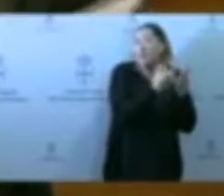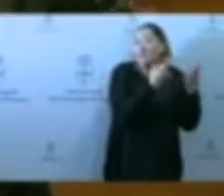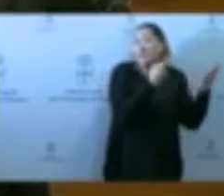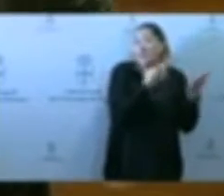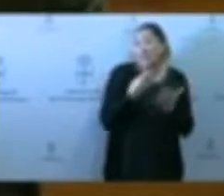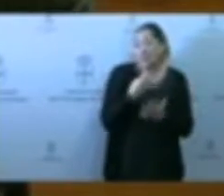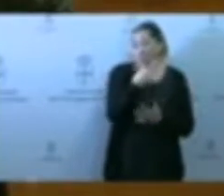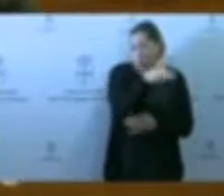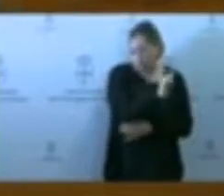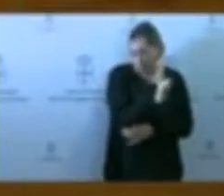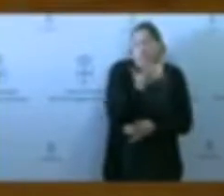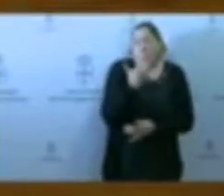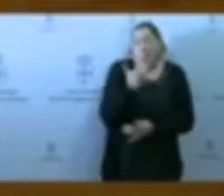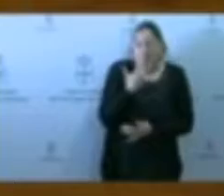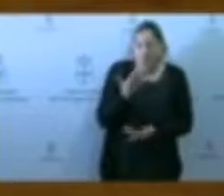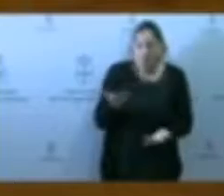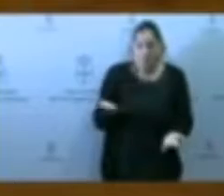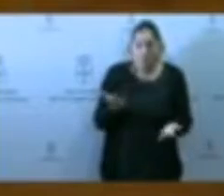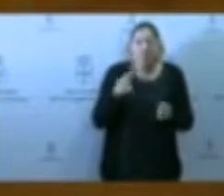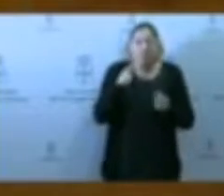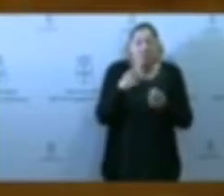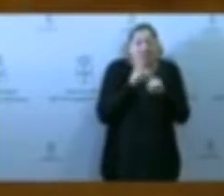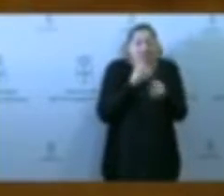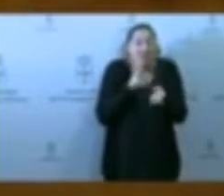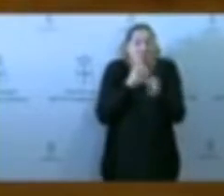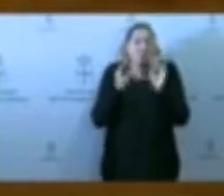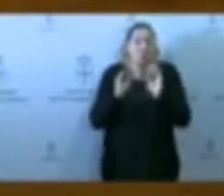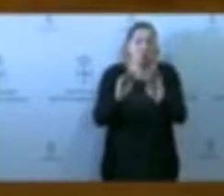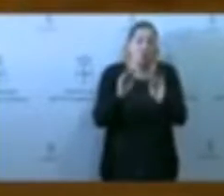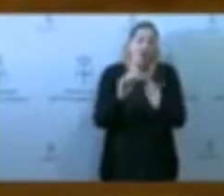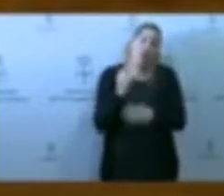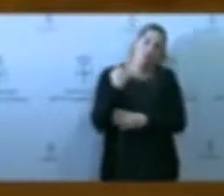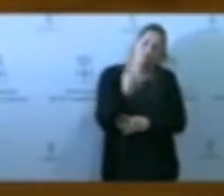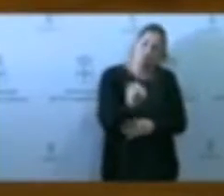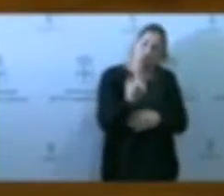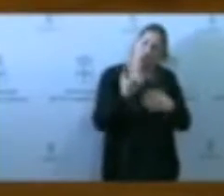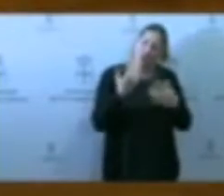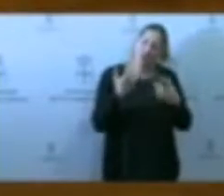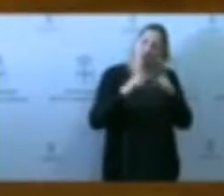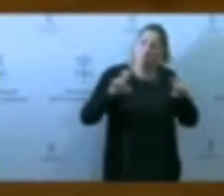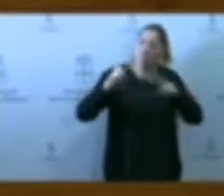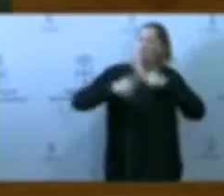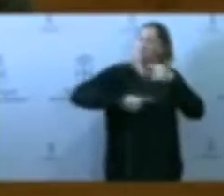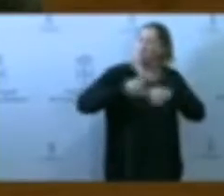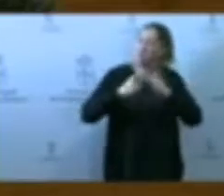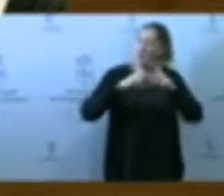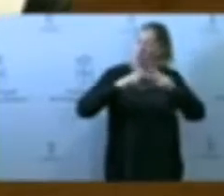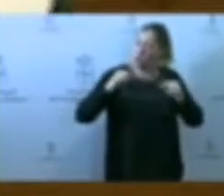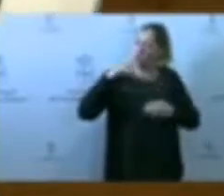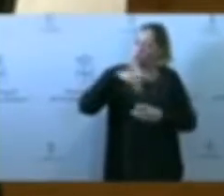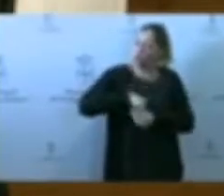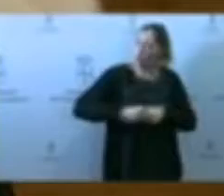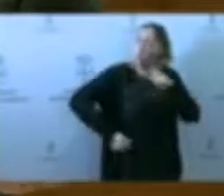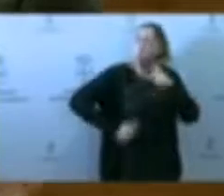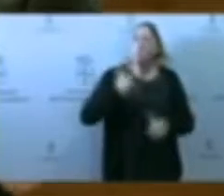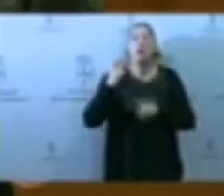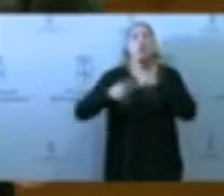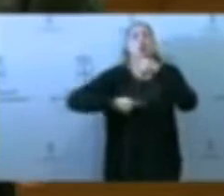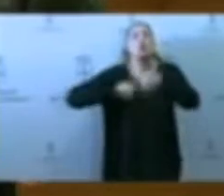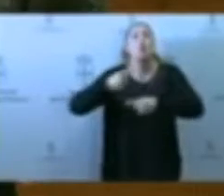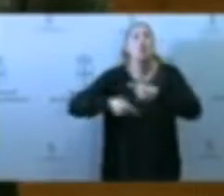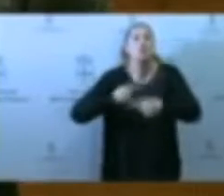600.000, por ejemplo. Entonces, su discurso de queremos apoyar a la empresa familiar asturiana y a la sucesión, tanto